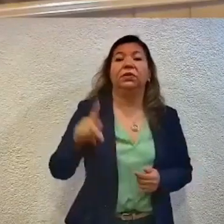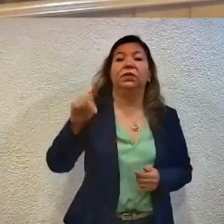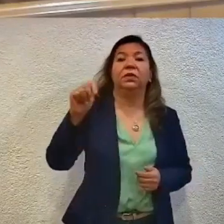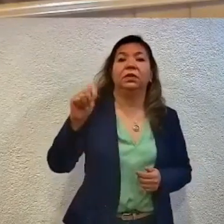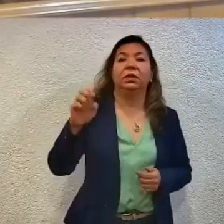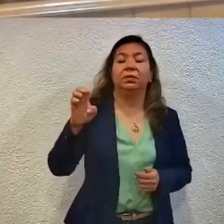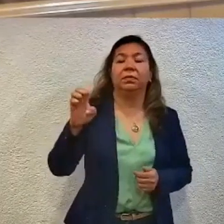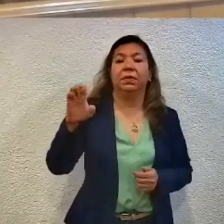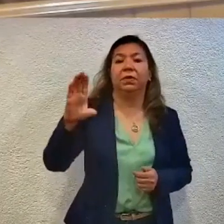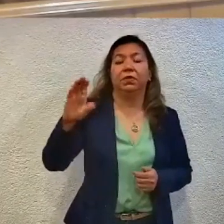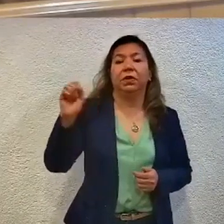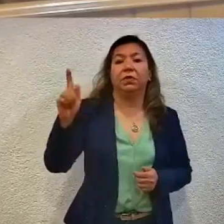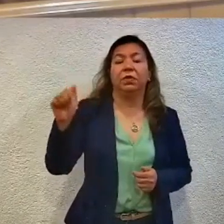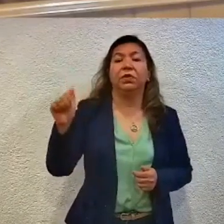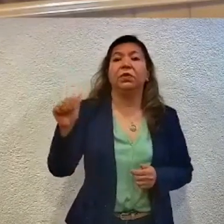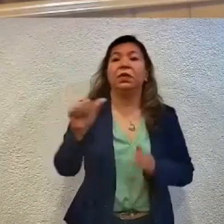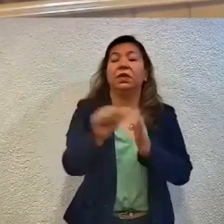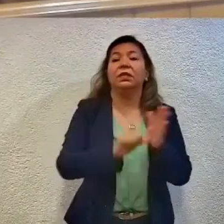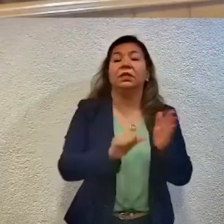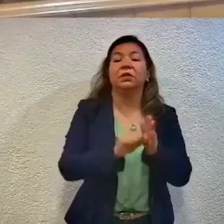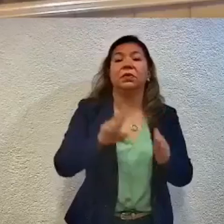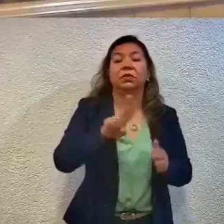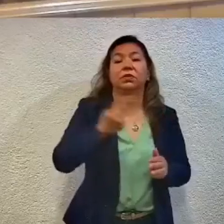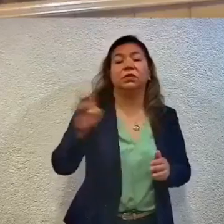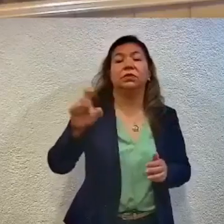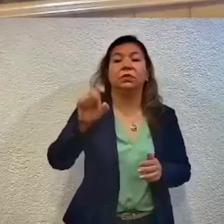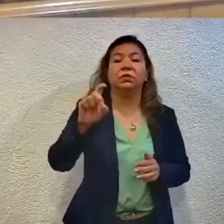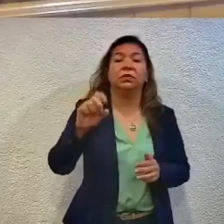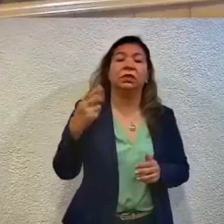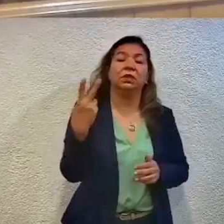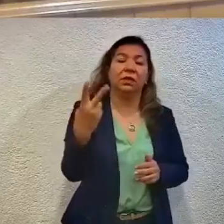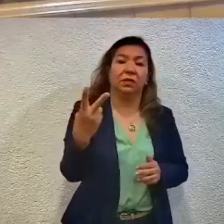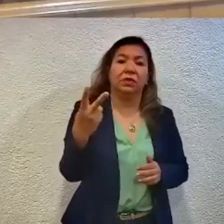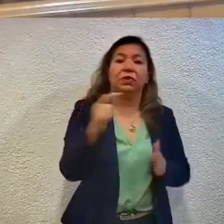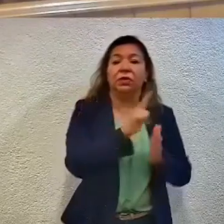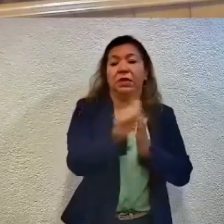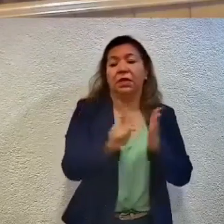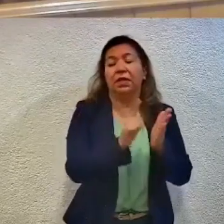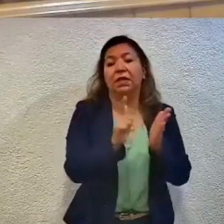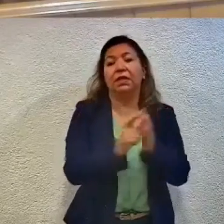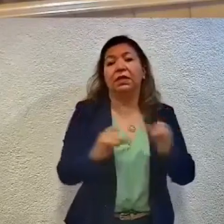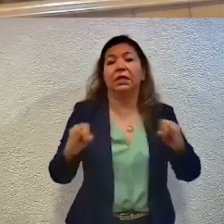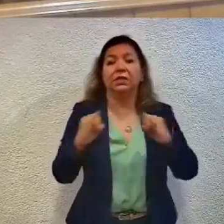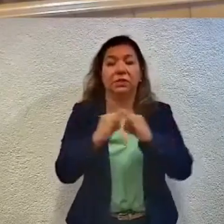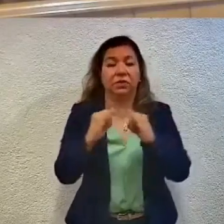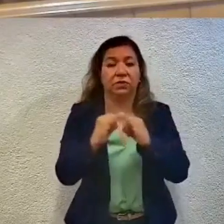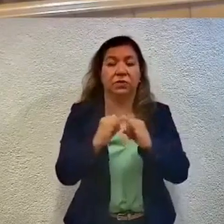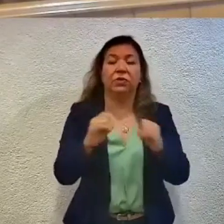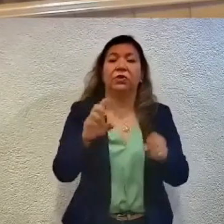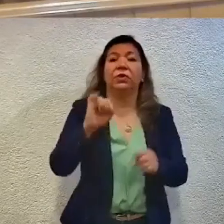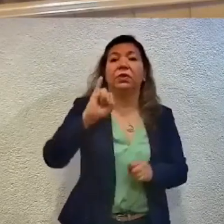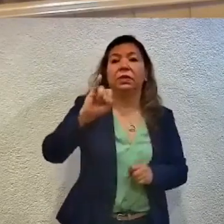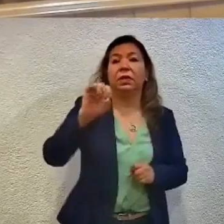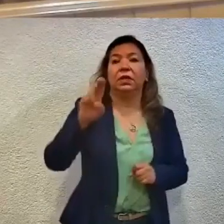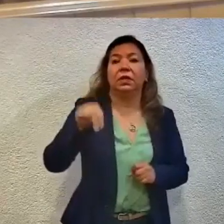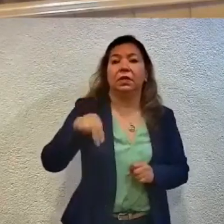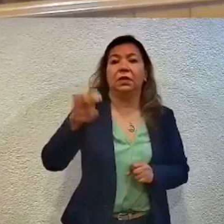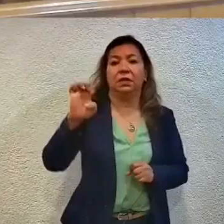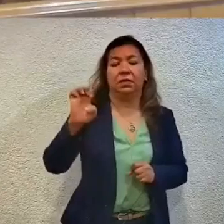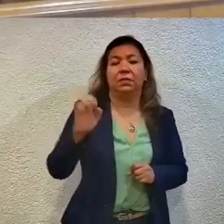prohibida por el artículo 232, fracción séptima de la Ley de Instituciones y Procedimientos Electorales del Estado de